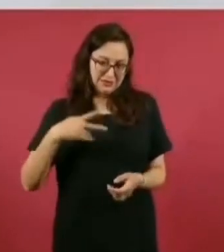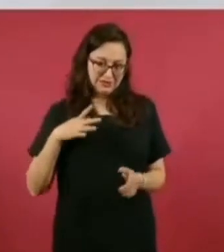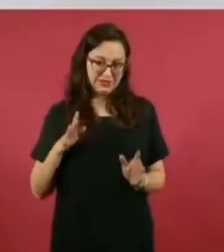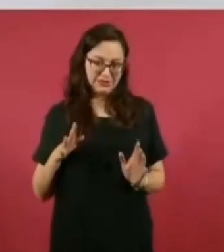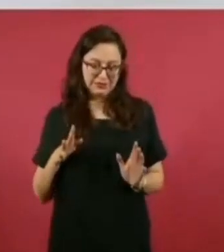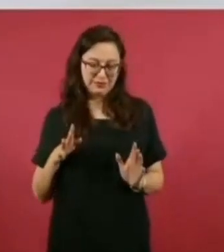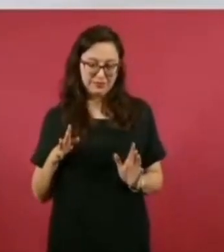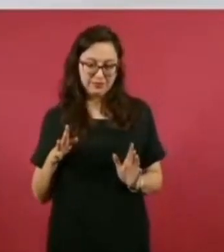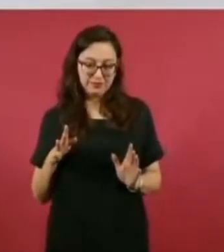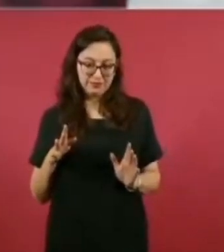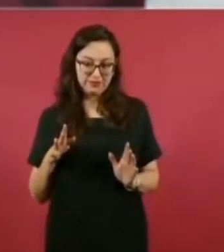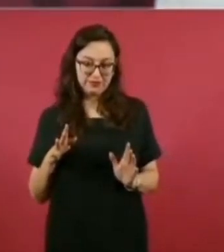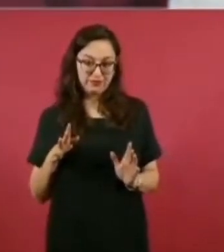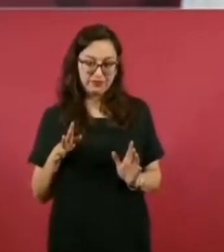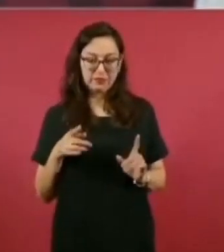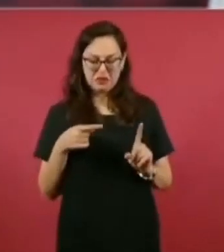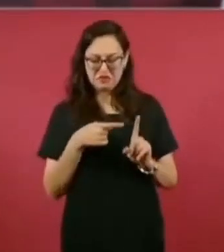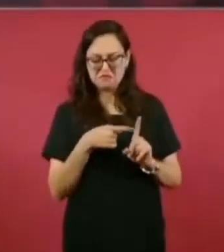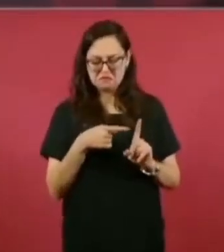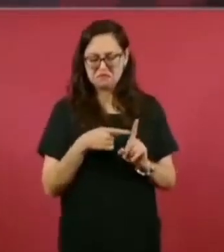tuvo cosas muy buenas. A él